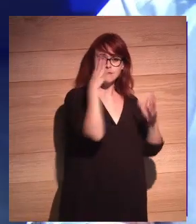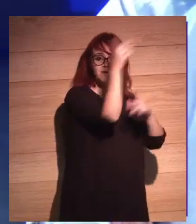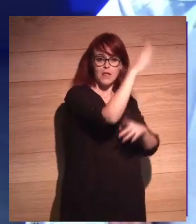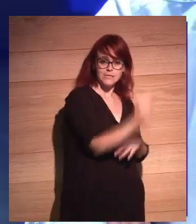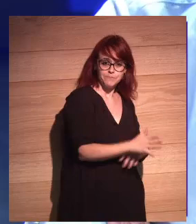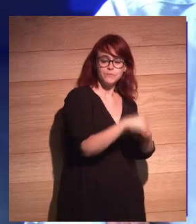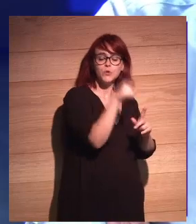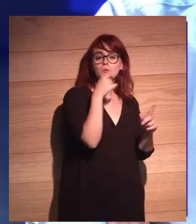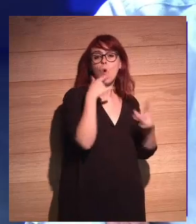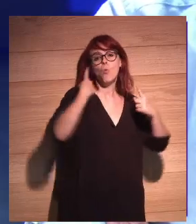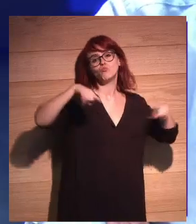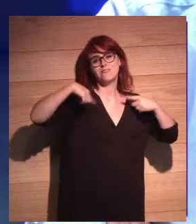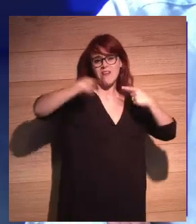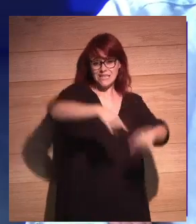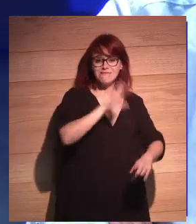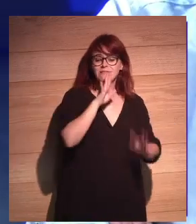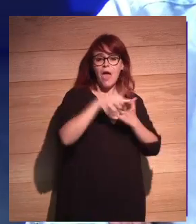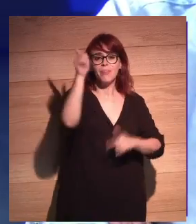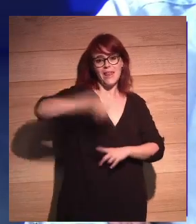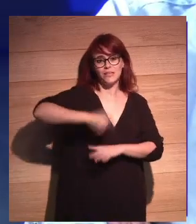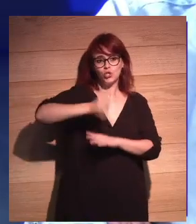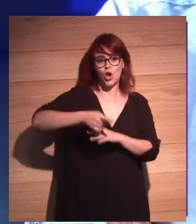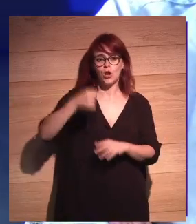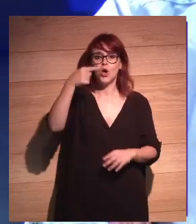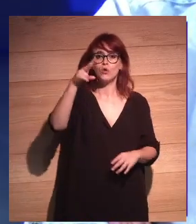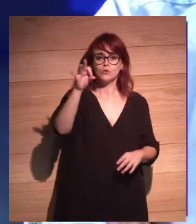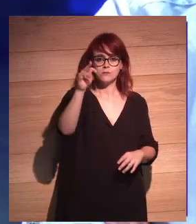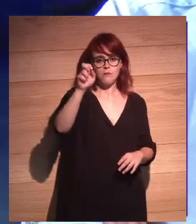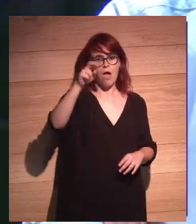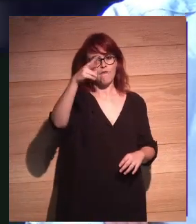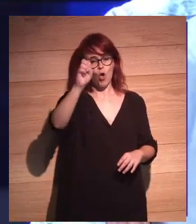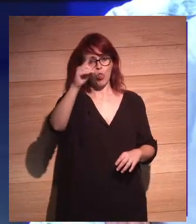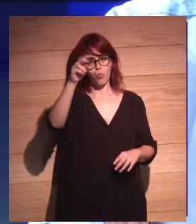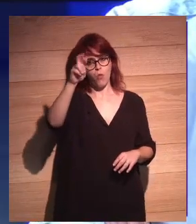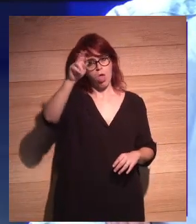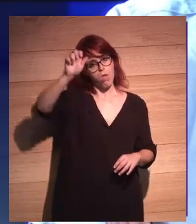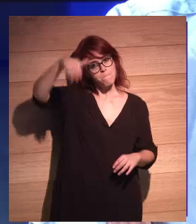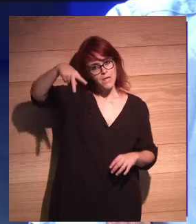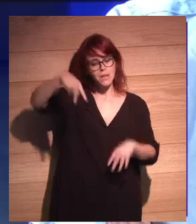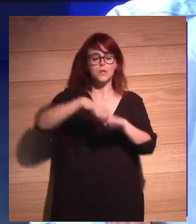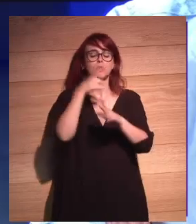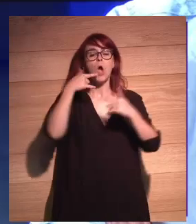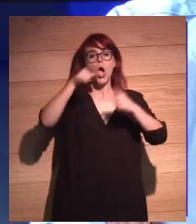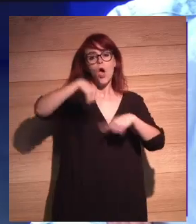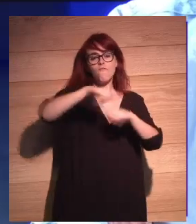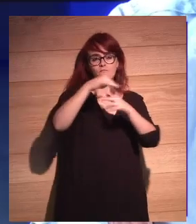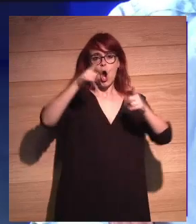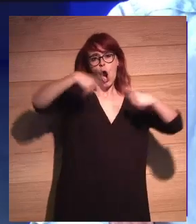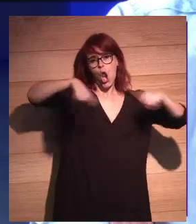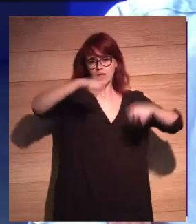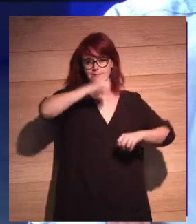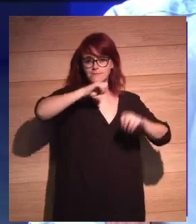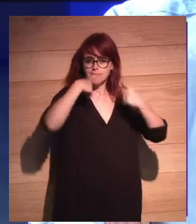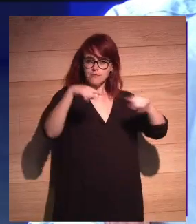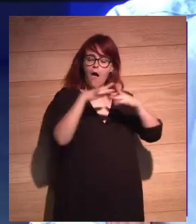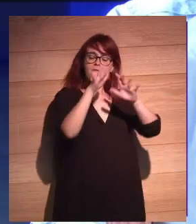hablo, que el gran director de orquesta Gustavo Dudamel, que es muy famoso, hizo una experiencia con la Orquesta Filarmónica de allí.